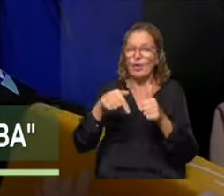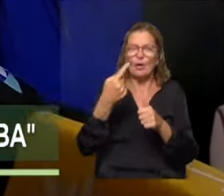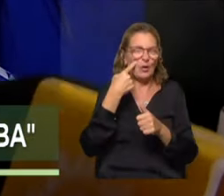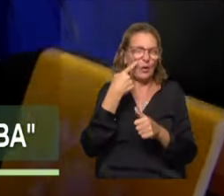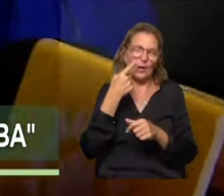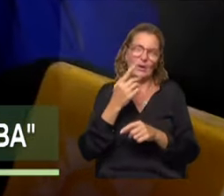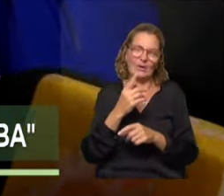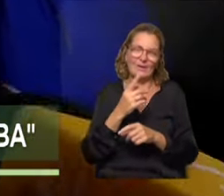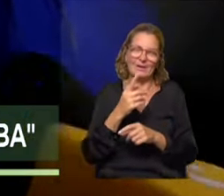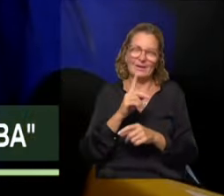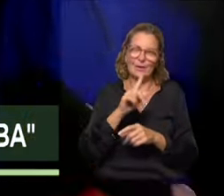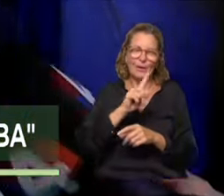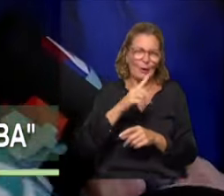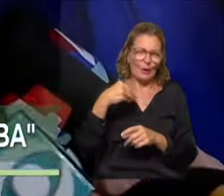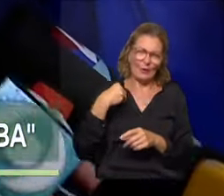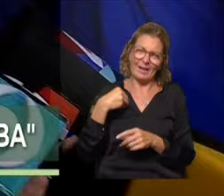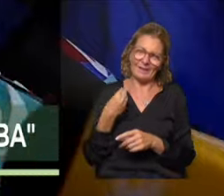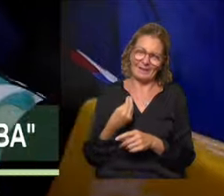conozco. ¿No le dan confianza?